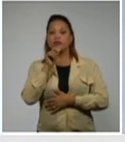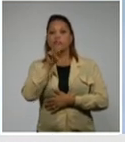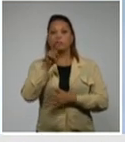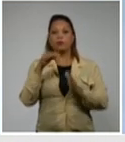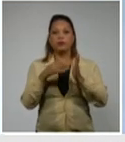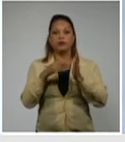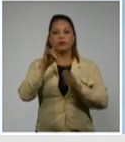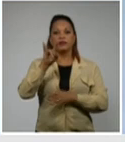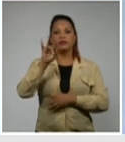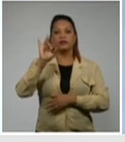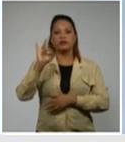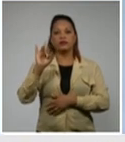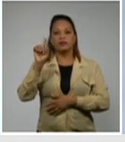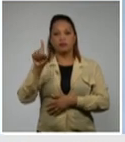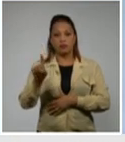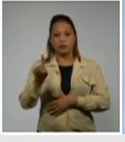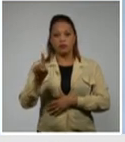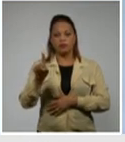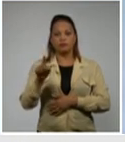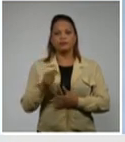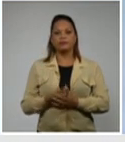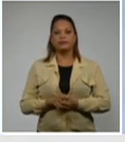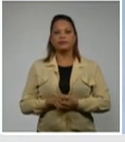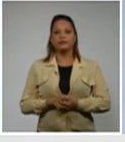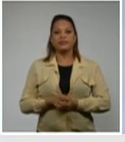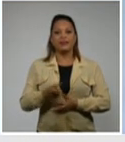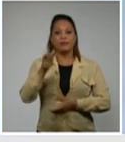2.971, en vigilancia